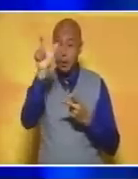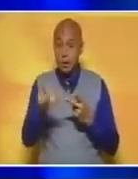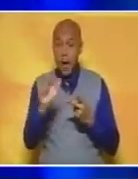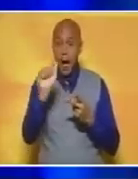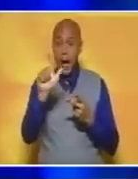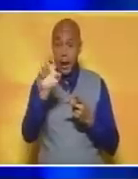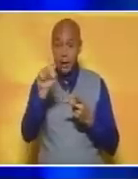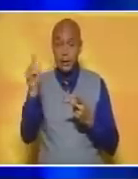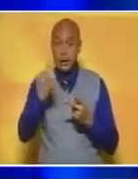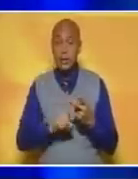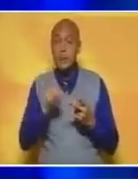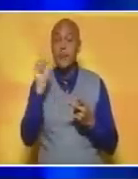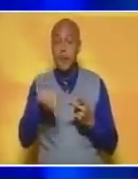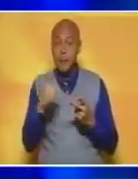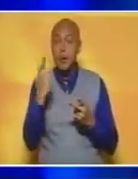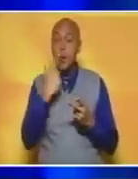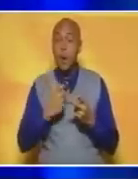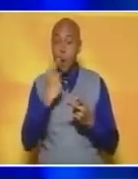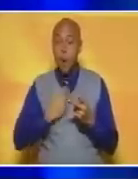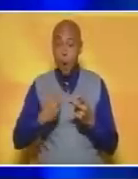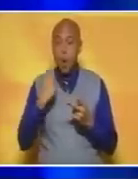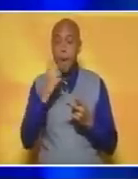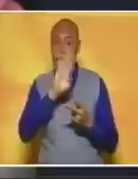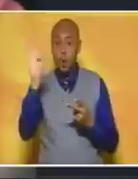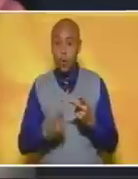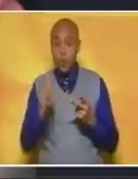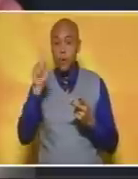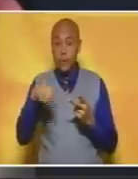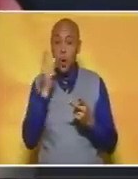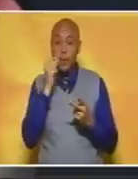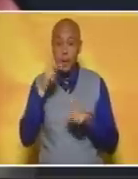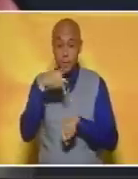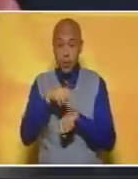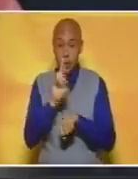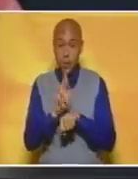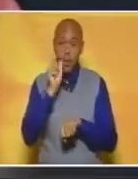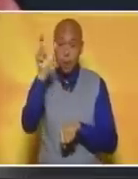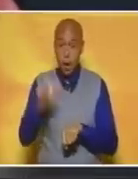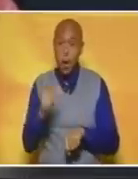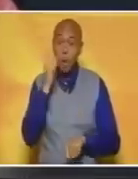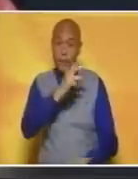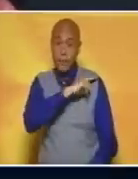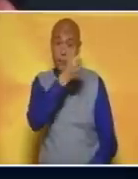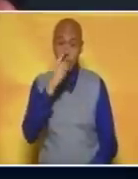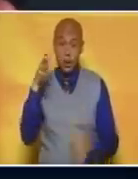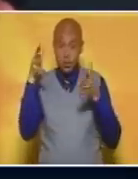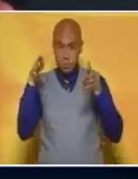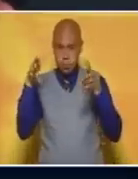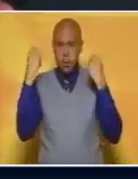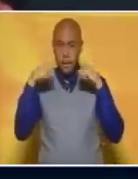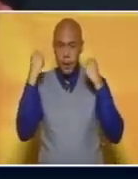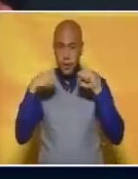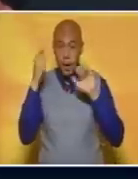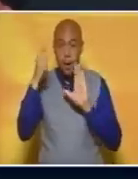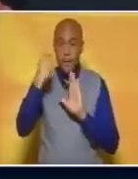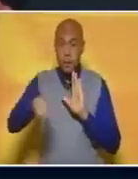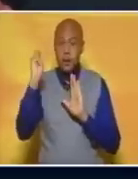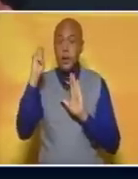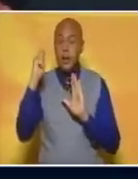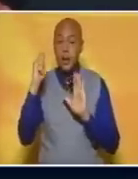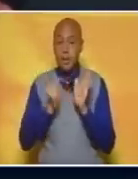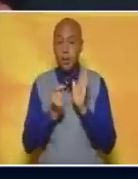de separarse de los Medias Rojas de Boston. El puertorriqueño, quien era el coach de banca de los Astros de Houston cuando ganaron la Serie Mundial